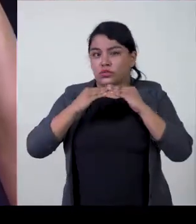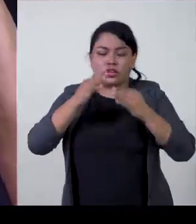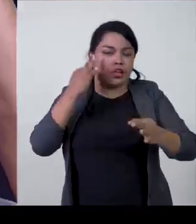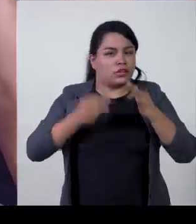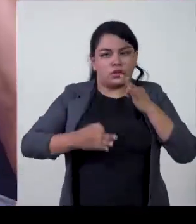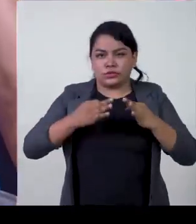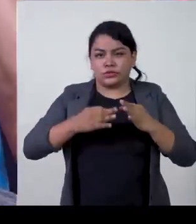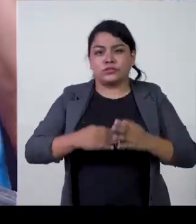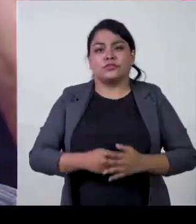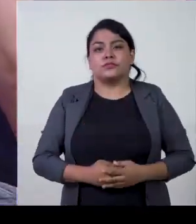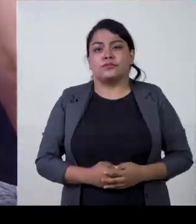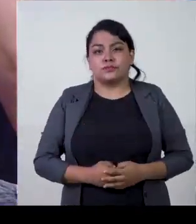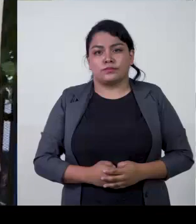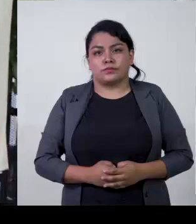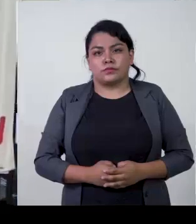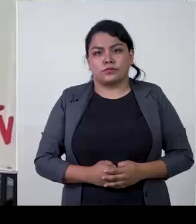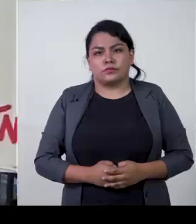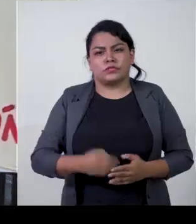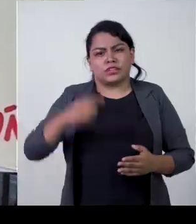la desigualdad y la injusticia.